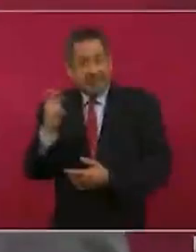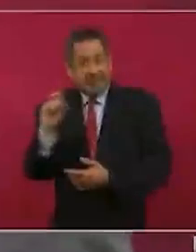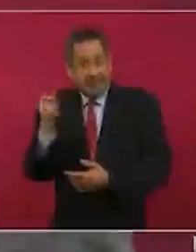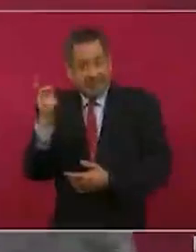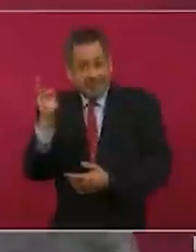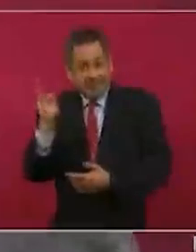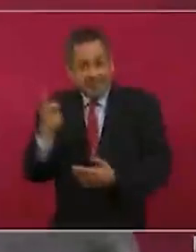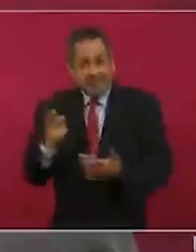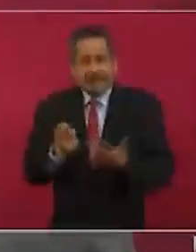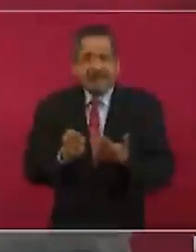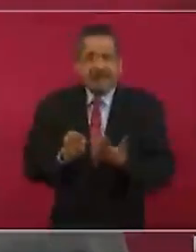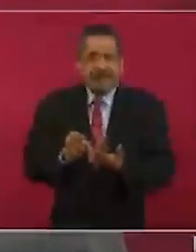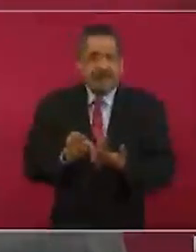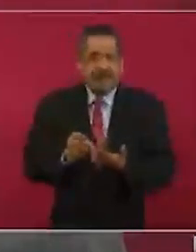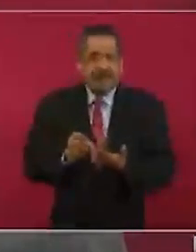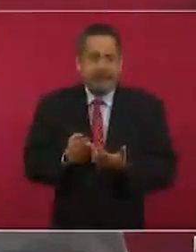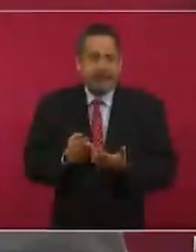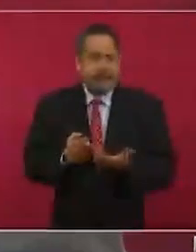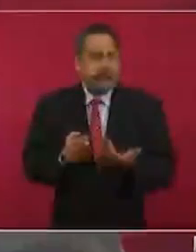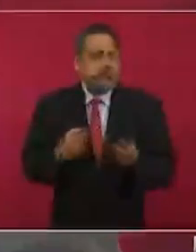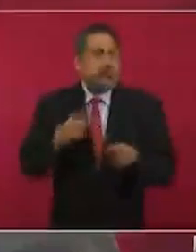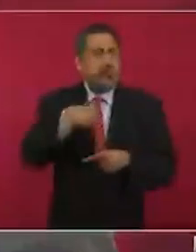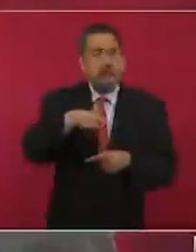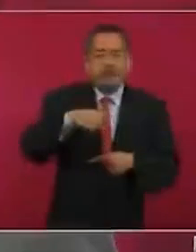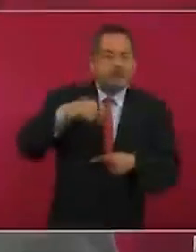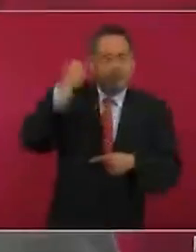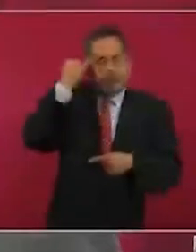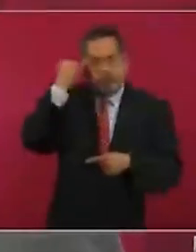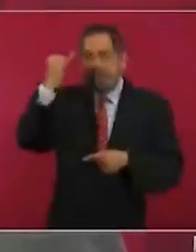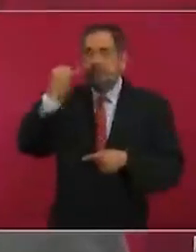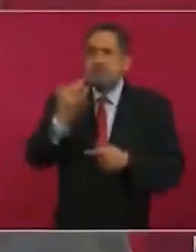¿qué se plantea?